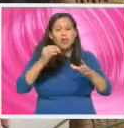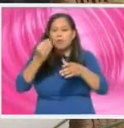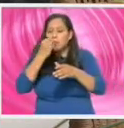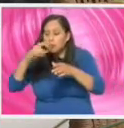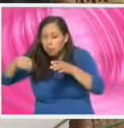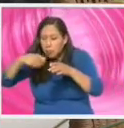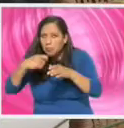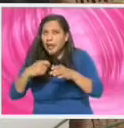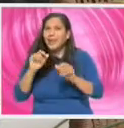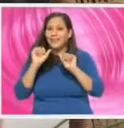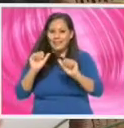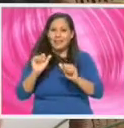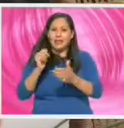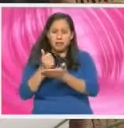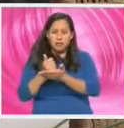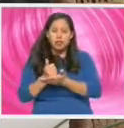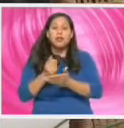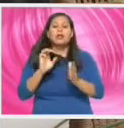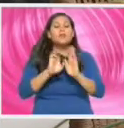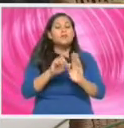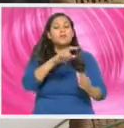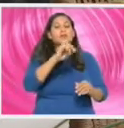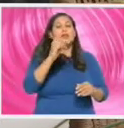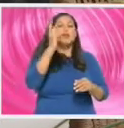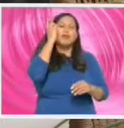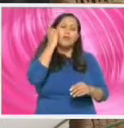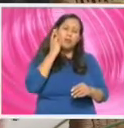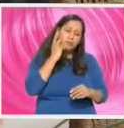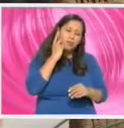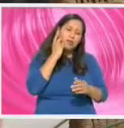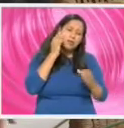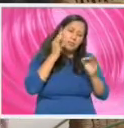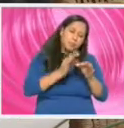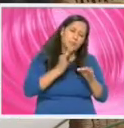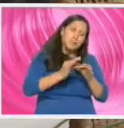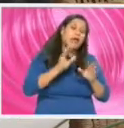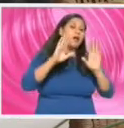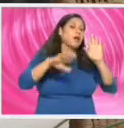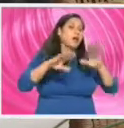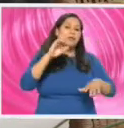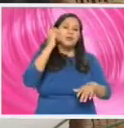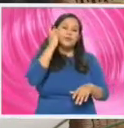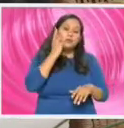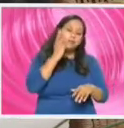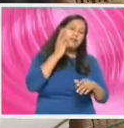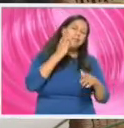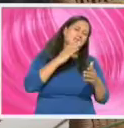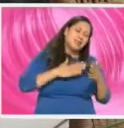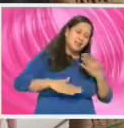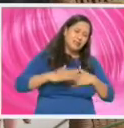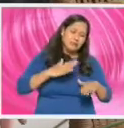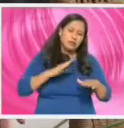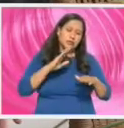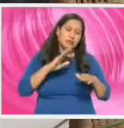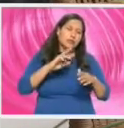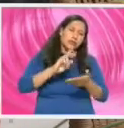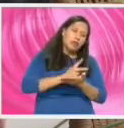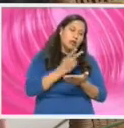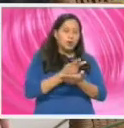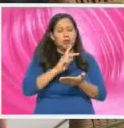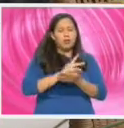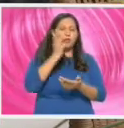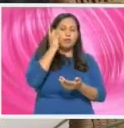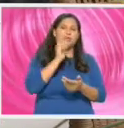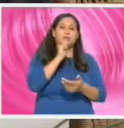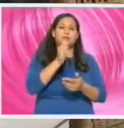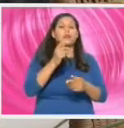no desvelarse y imposible no llevar lo que debemos hacer, ¿no? Sin embargo, es muy importante. Para las personas